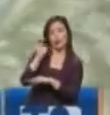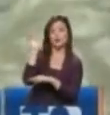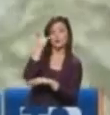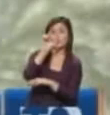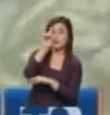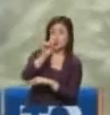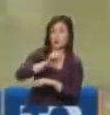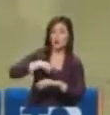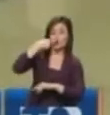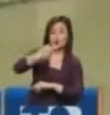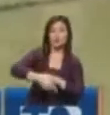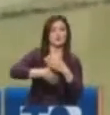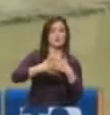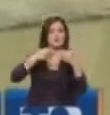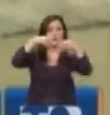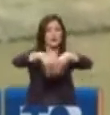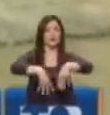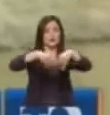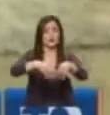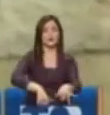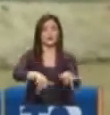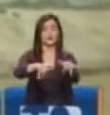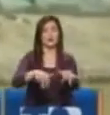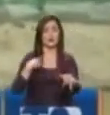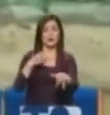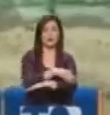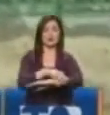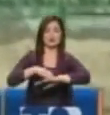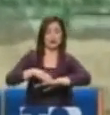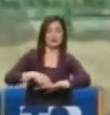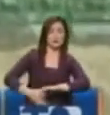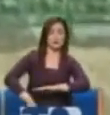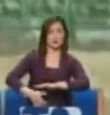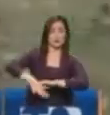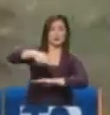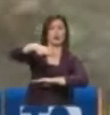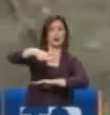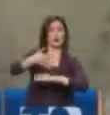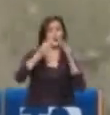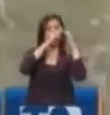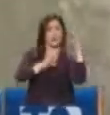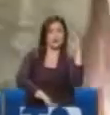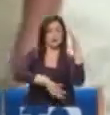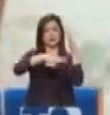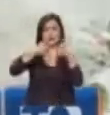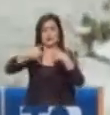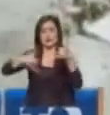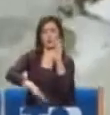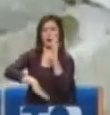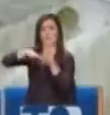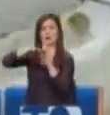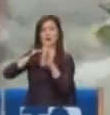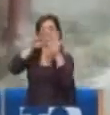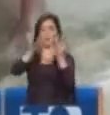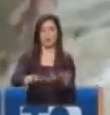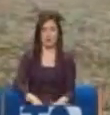sus alrededores, lo que produjo incluso que calles y sectores turísticos y comerciales se inundaran. Una vez que bajó la marea empezaron las tareas de